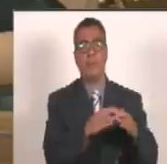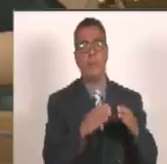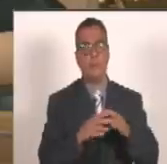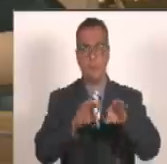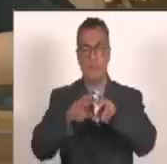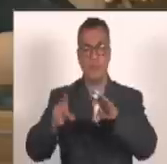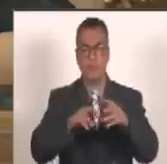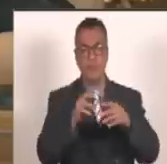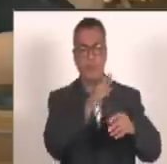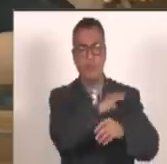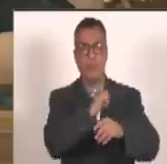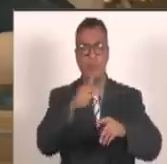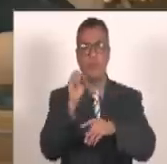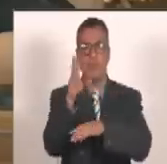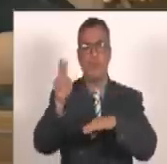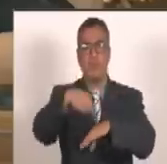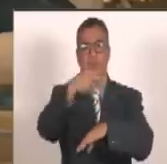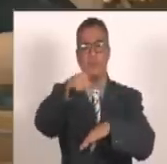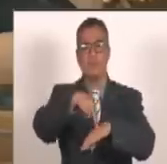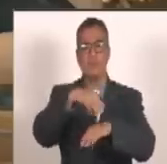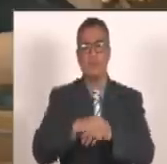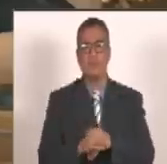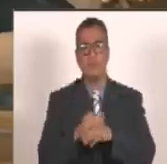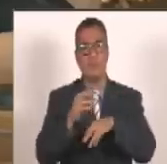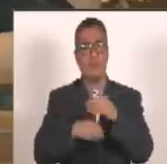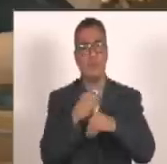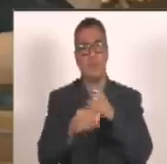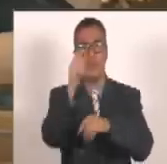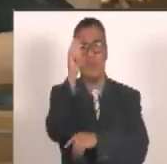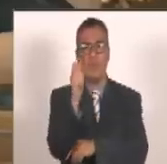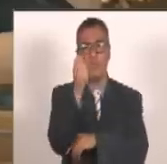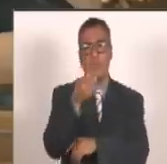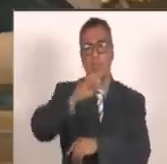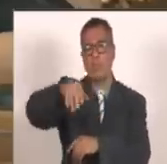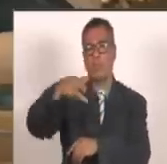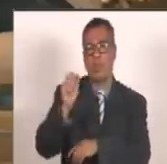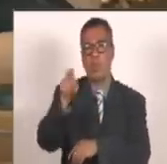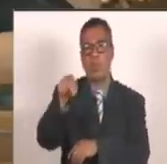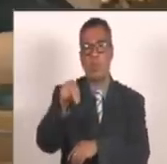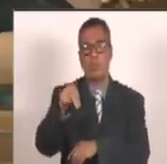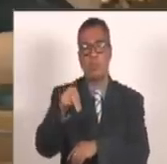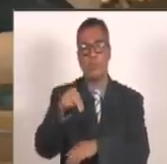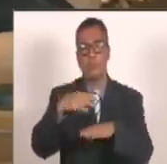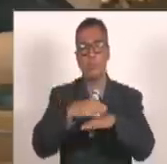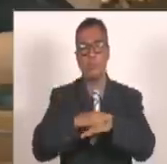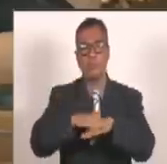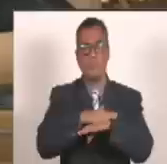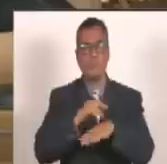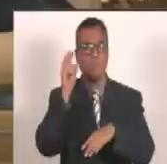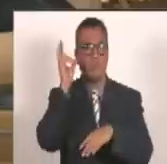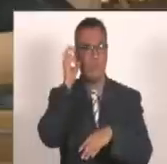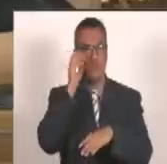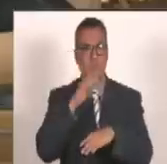Alvarado, secretario general de la Asamblea Nacional, suscrita por el diputado John.